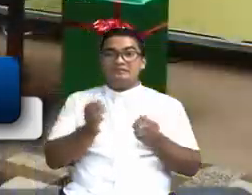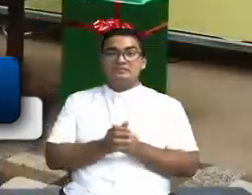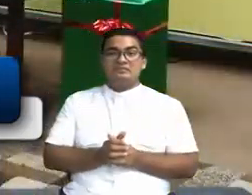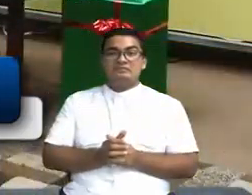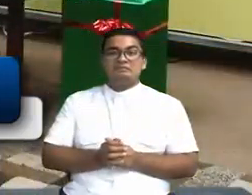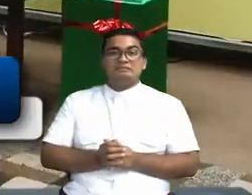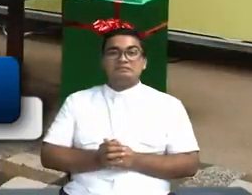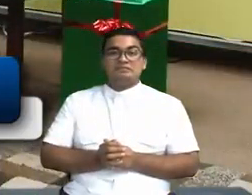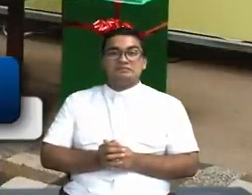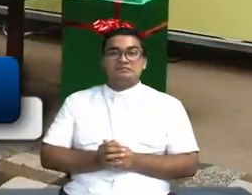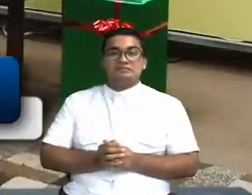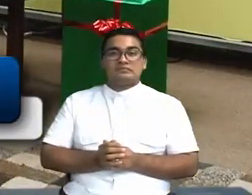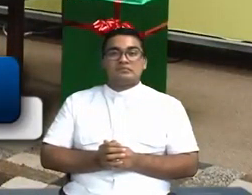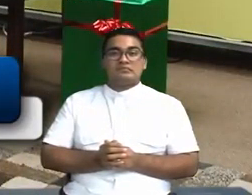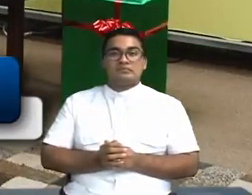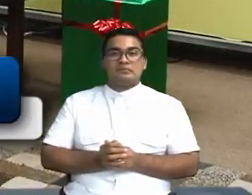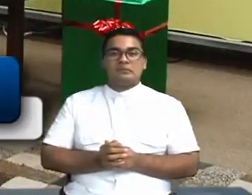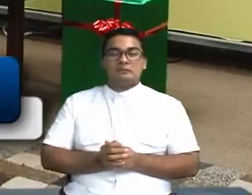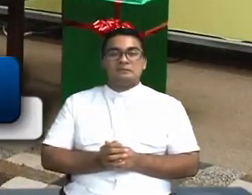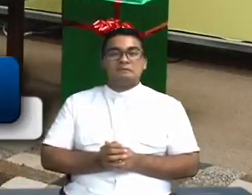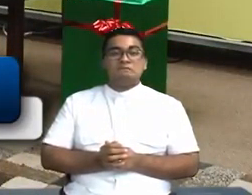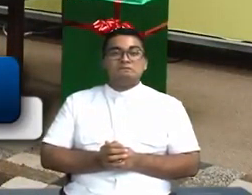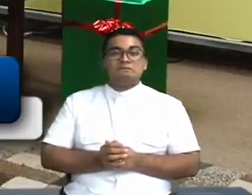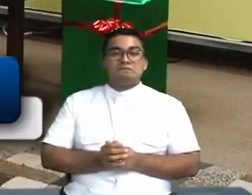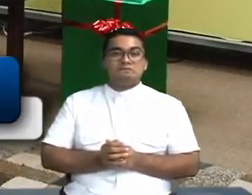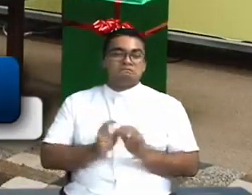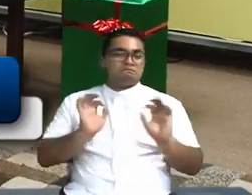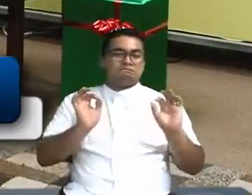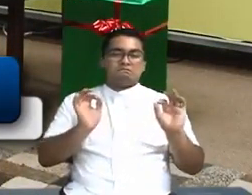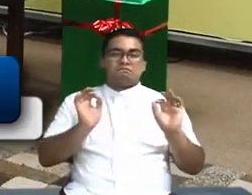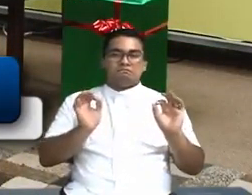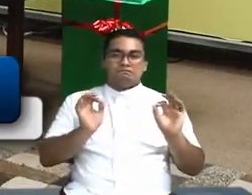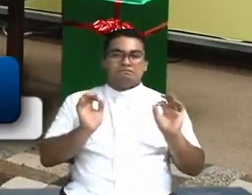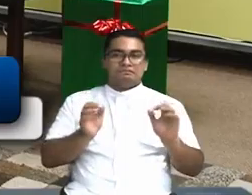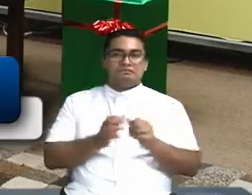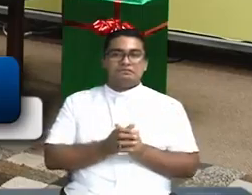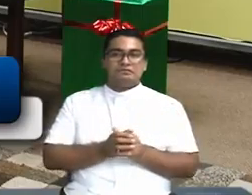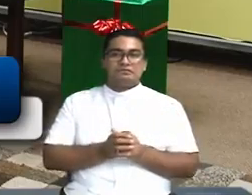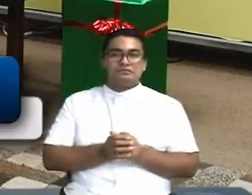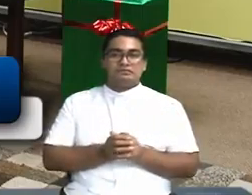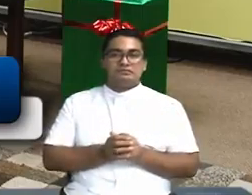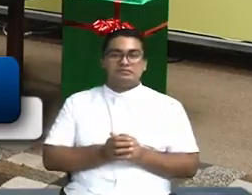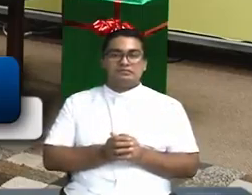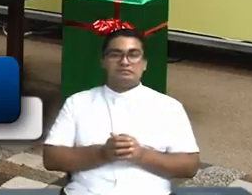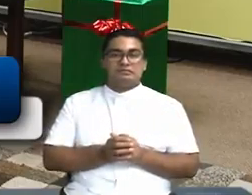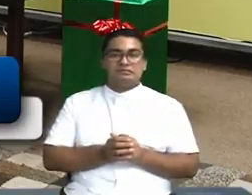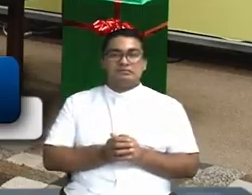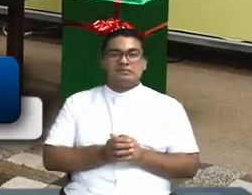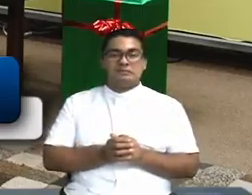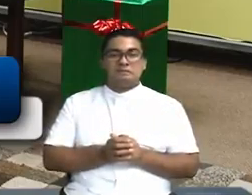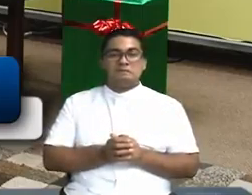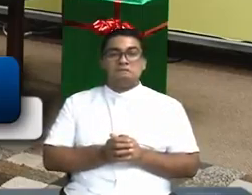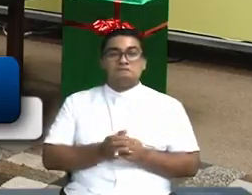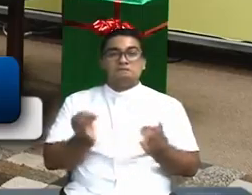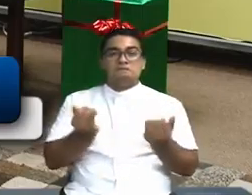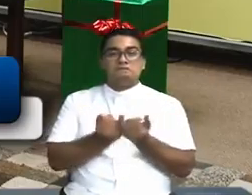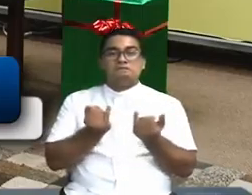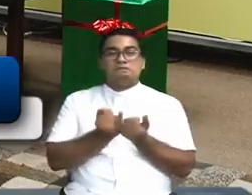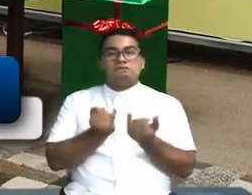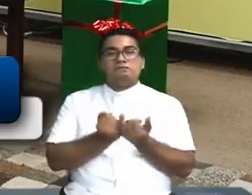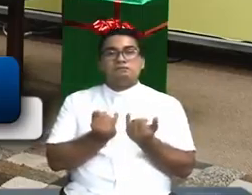Sí, cepillo. Bueno, ya sabemos todo. Se encuentran bien, entonces no los cambian. La falta de eso, de cambiar el